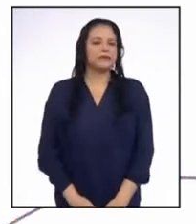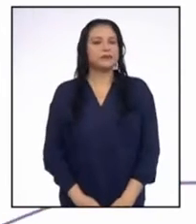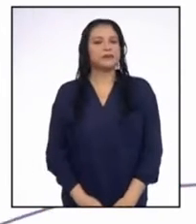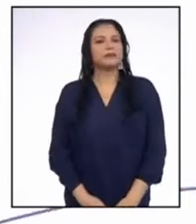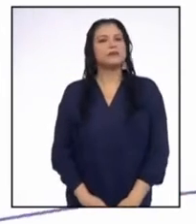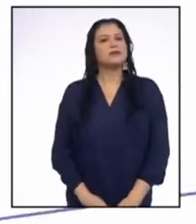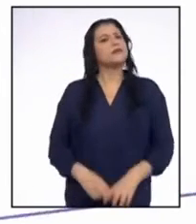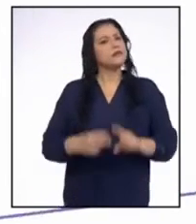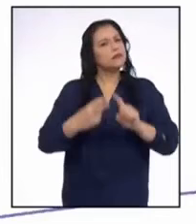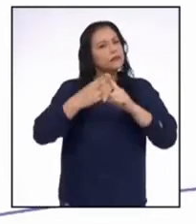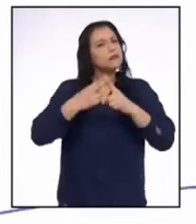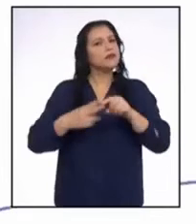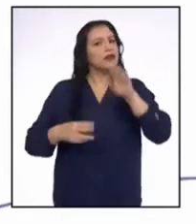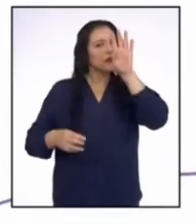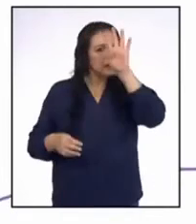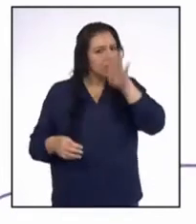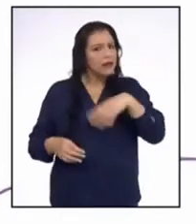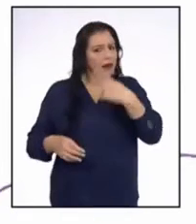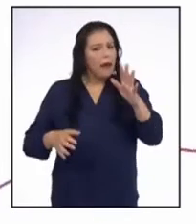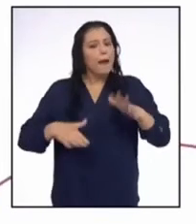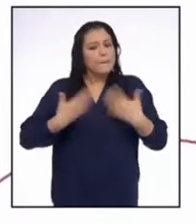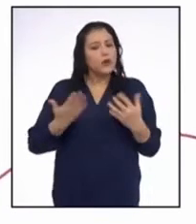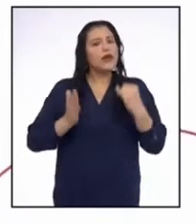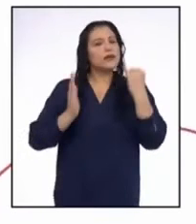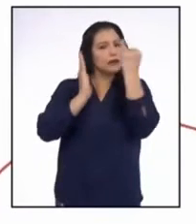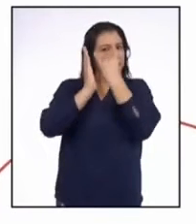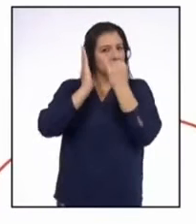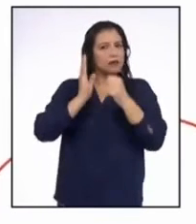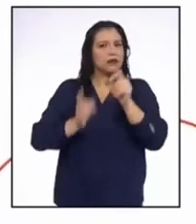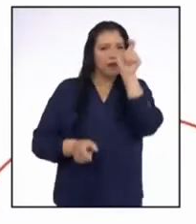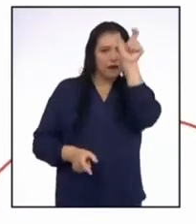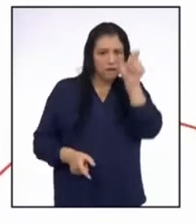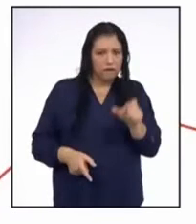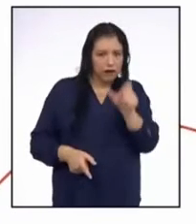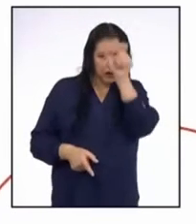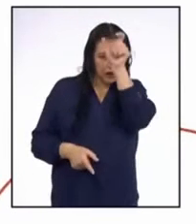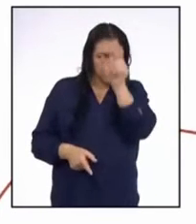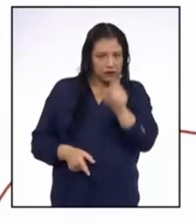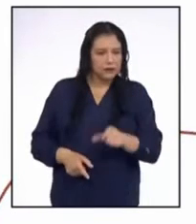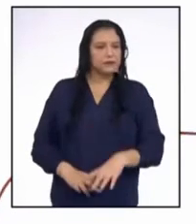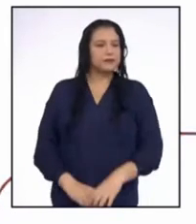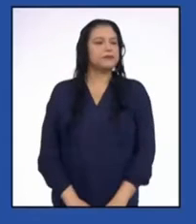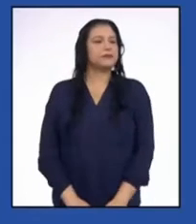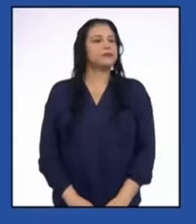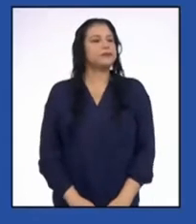Partiendo de esta tabla pude elaborar mi gráfico de barras.